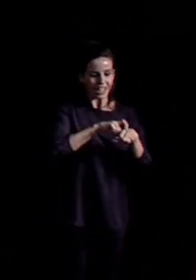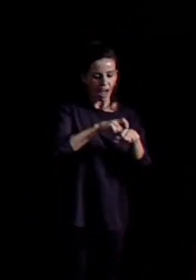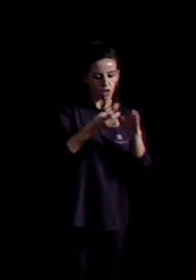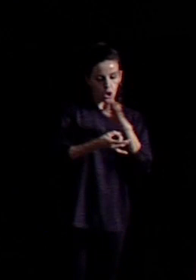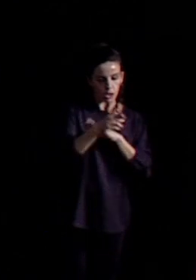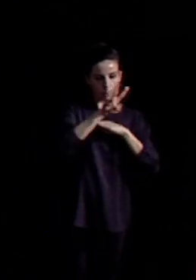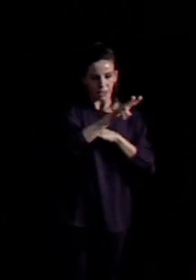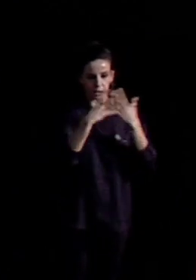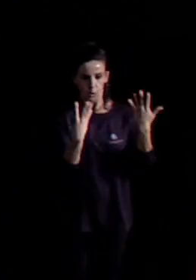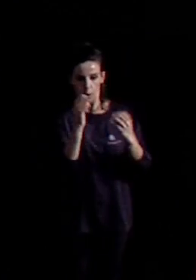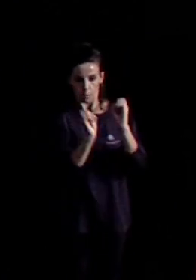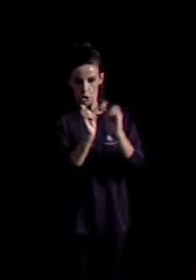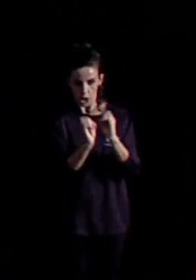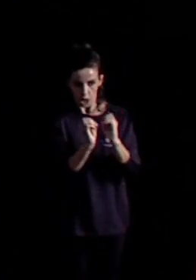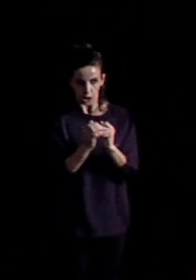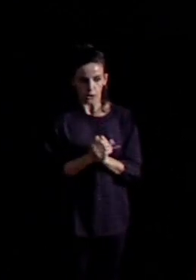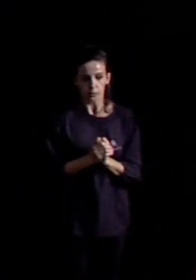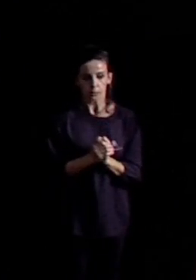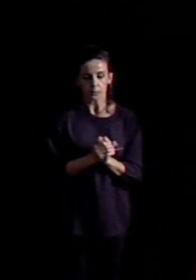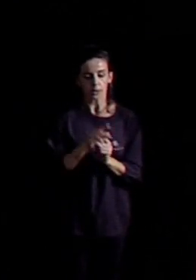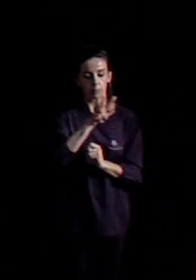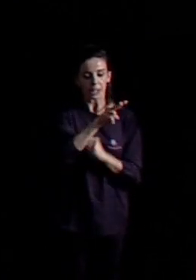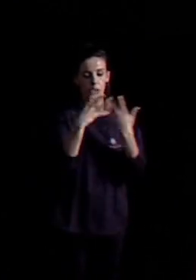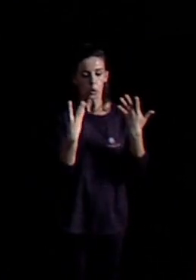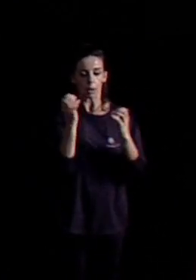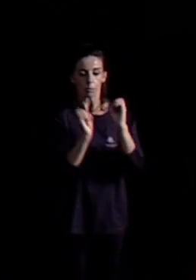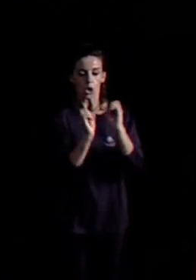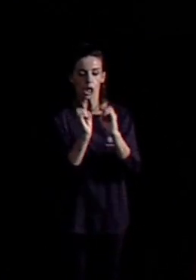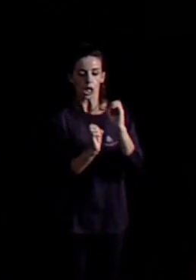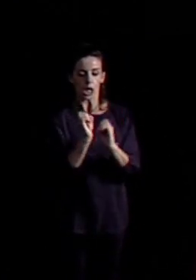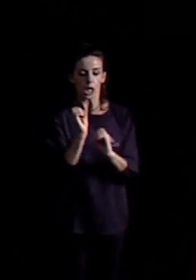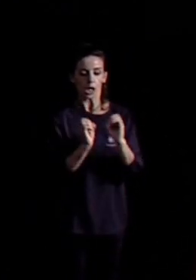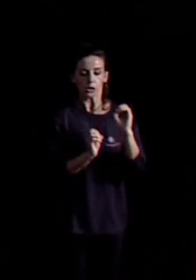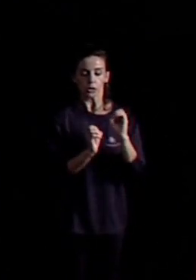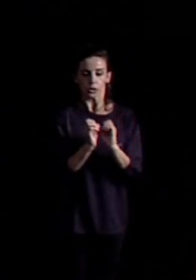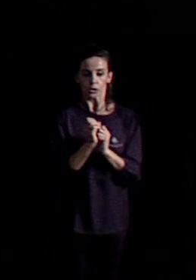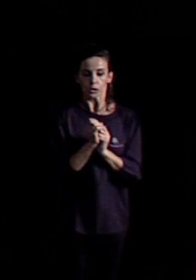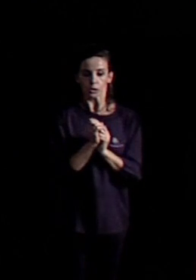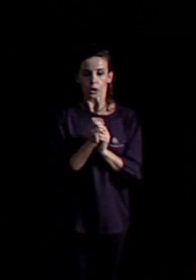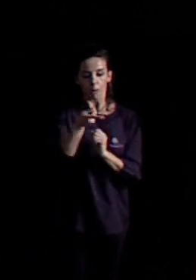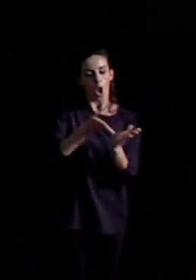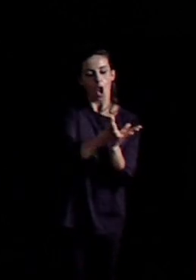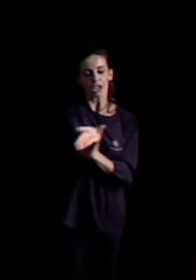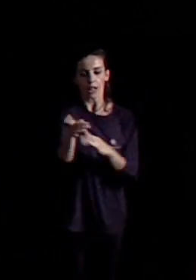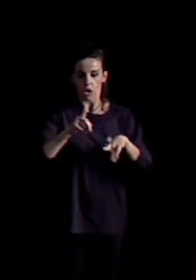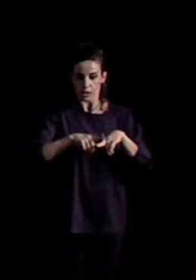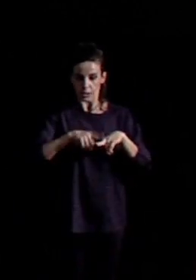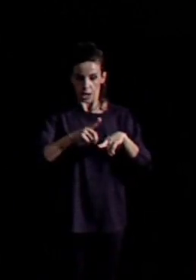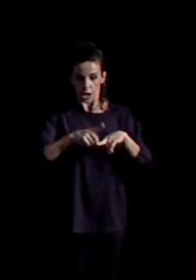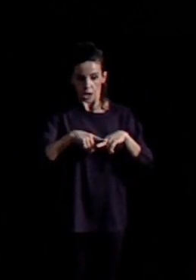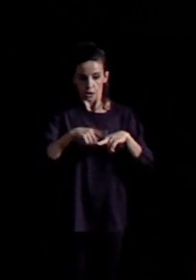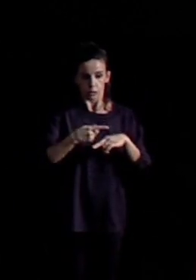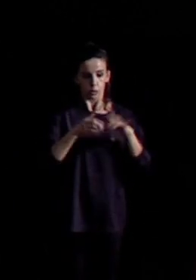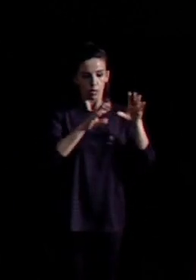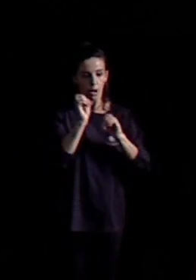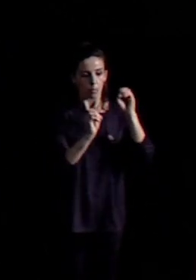un 29%, al 29% a la orientación sexual, al